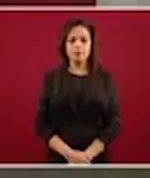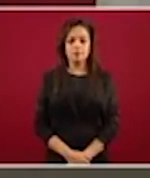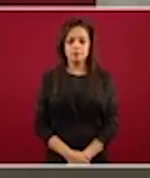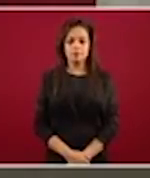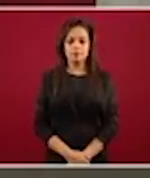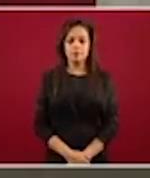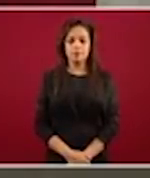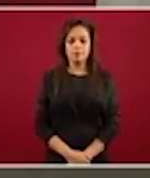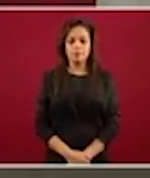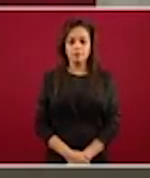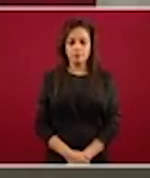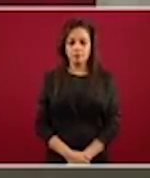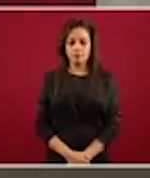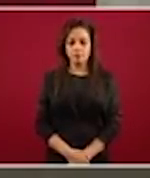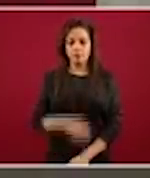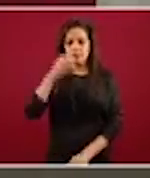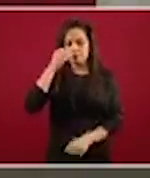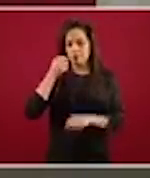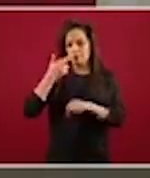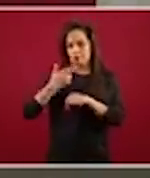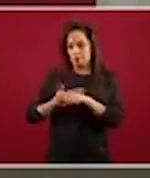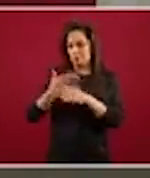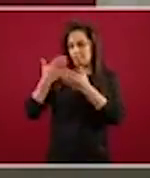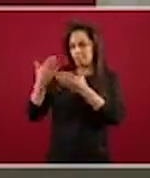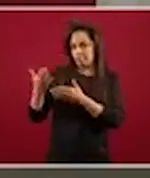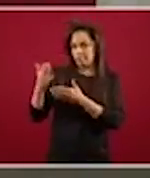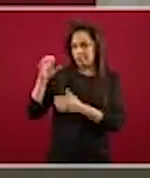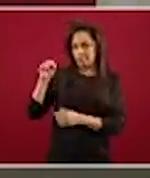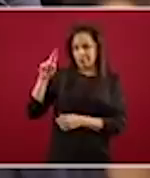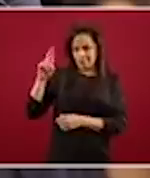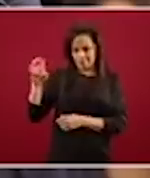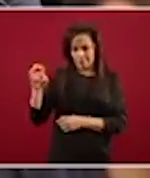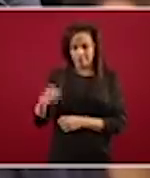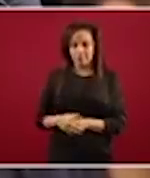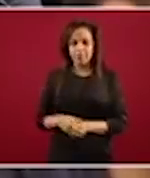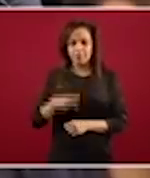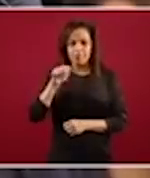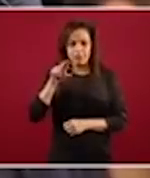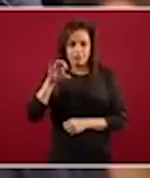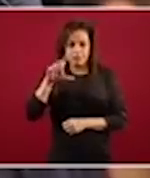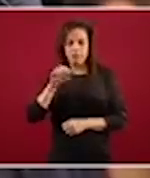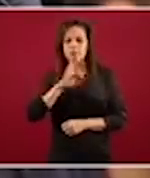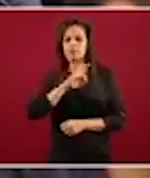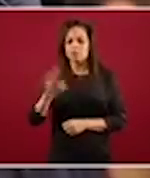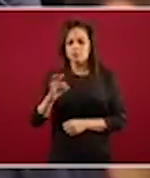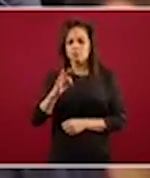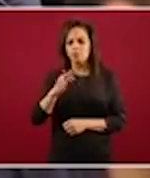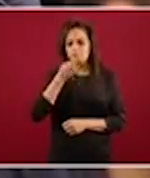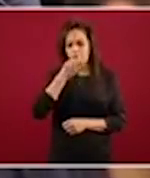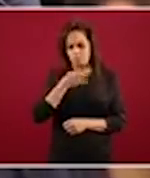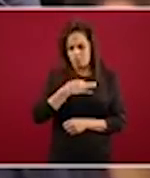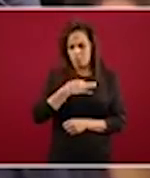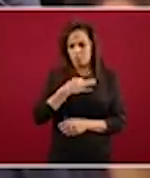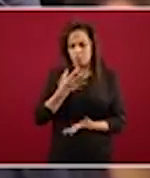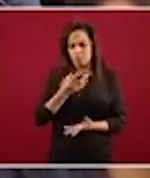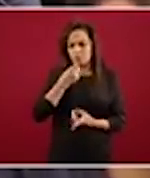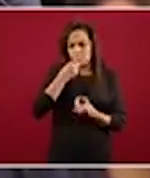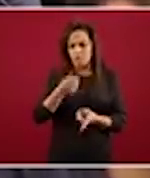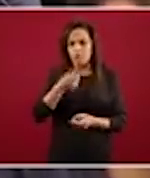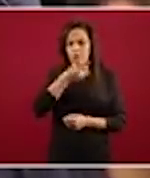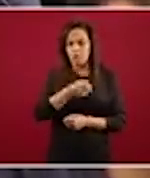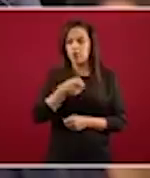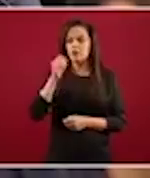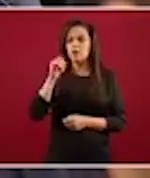es al secretario Marcelo Ebrard, si nos pudiera decir, no sé si usted está interviniendo también en el proceso de búsqueda